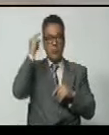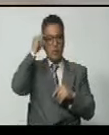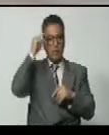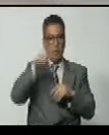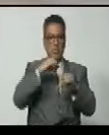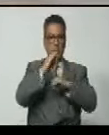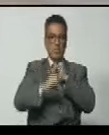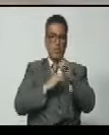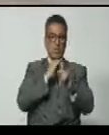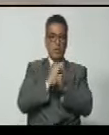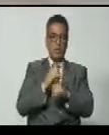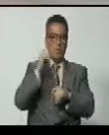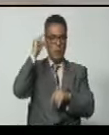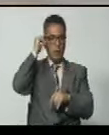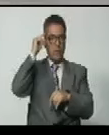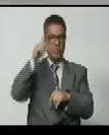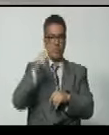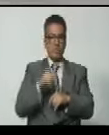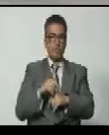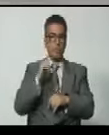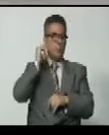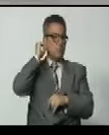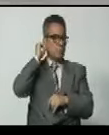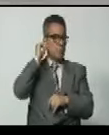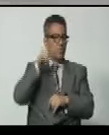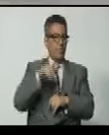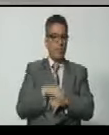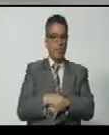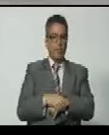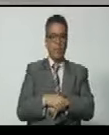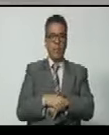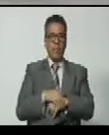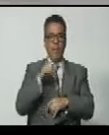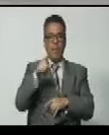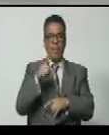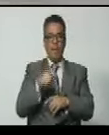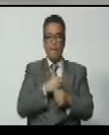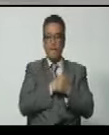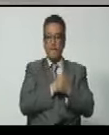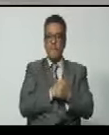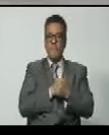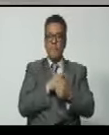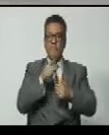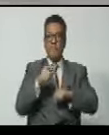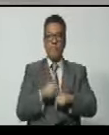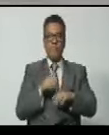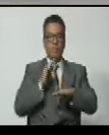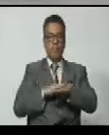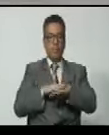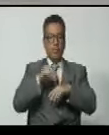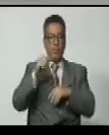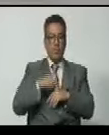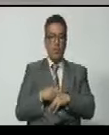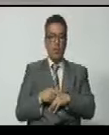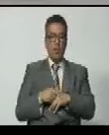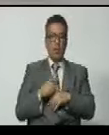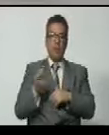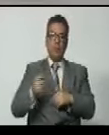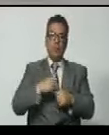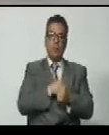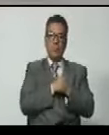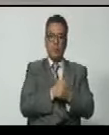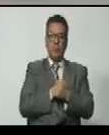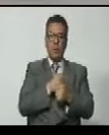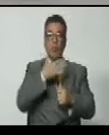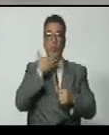Día Internacional de la Mujer. Pero obras son amores, y por eso el mayor